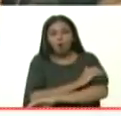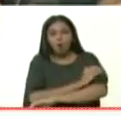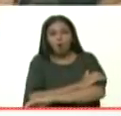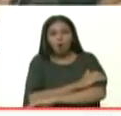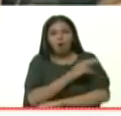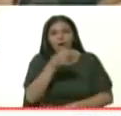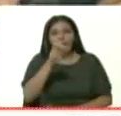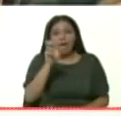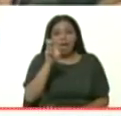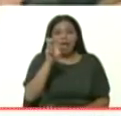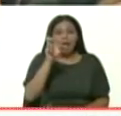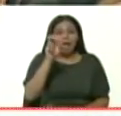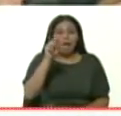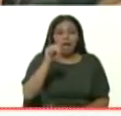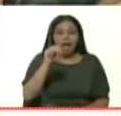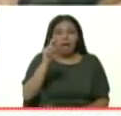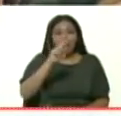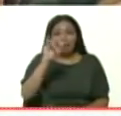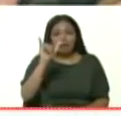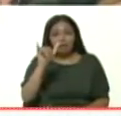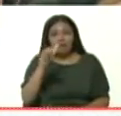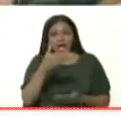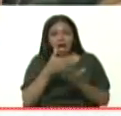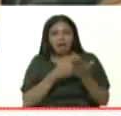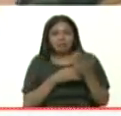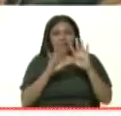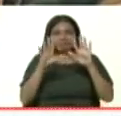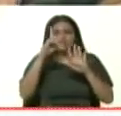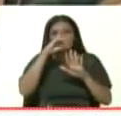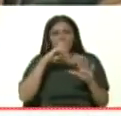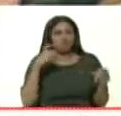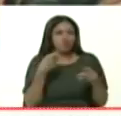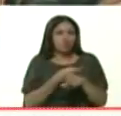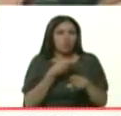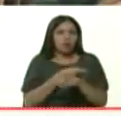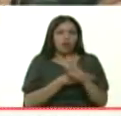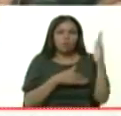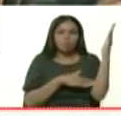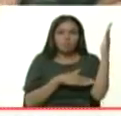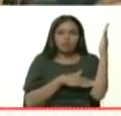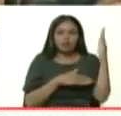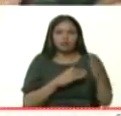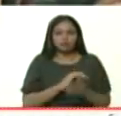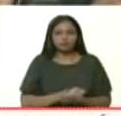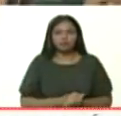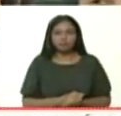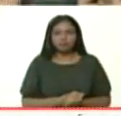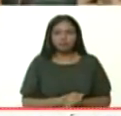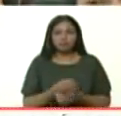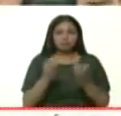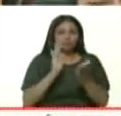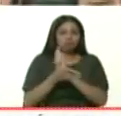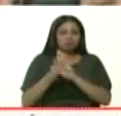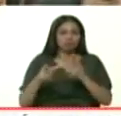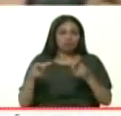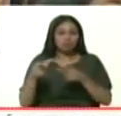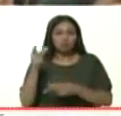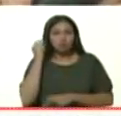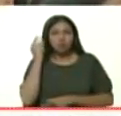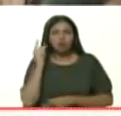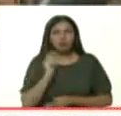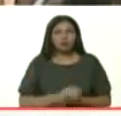Henry Falcón, que tenía como 10 años de gobernador por allá. Derrotó a un caudillo machista.